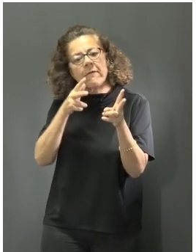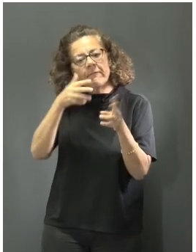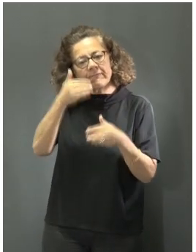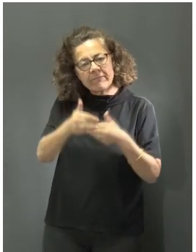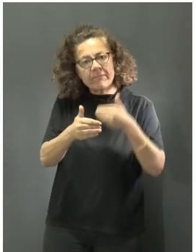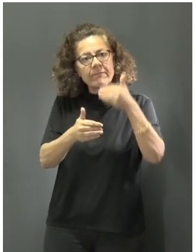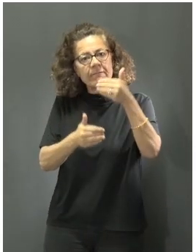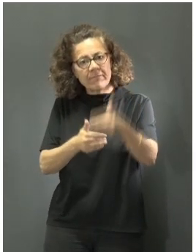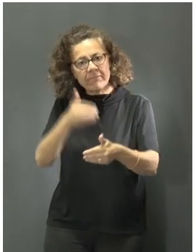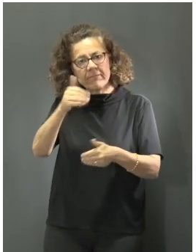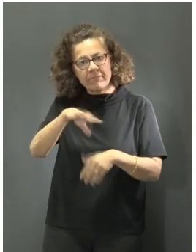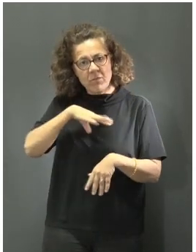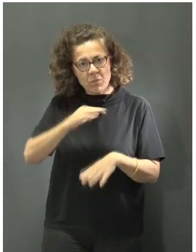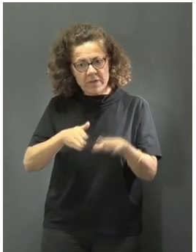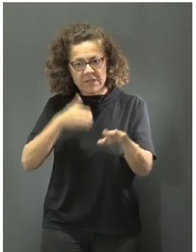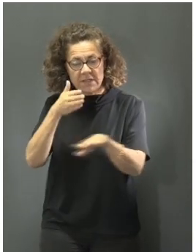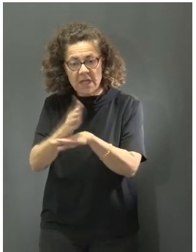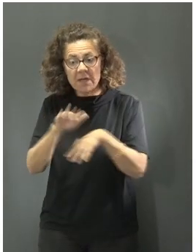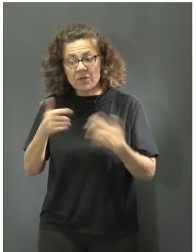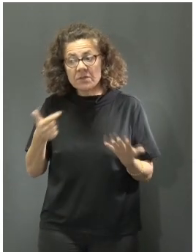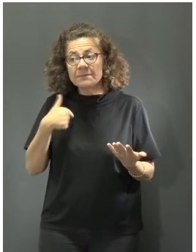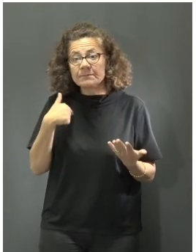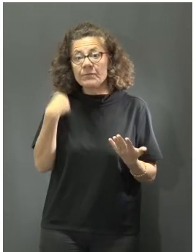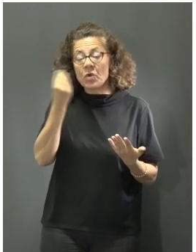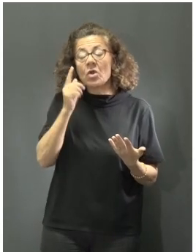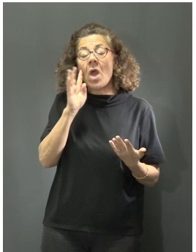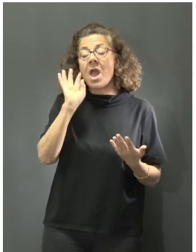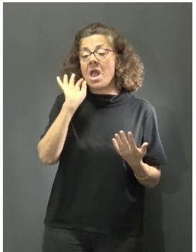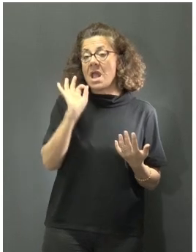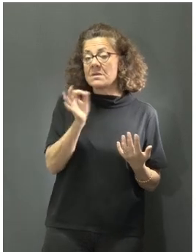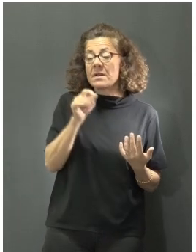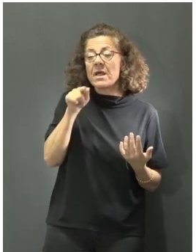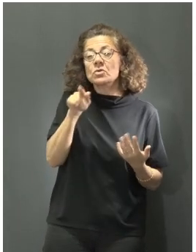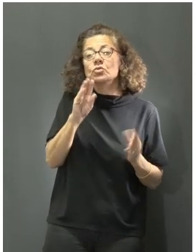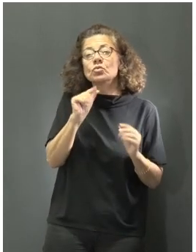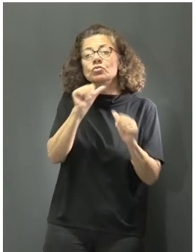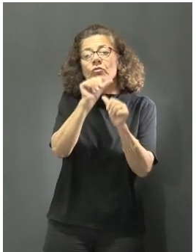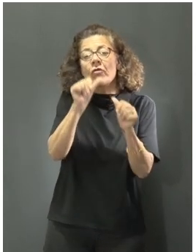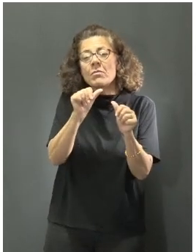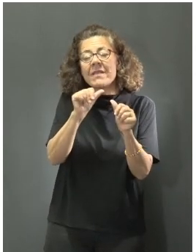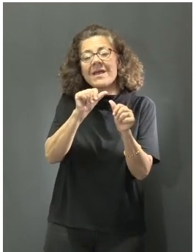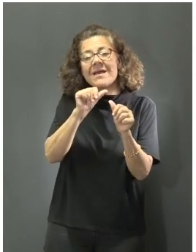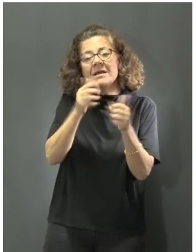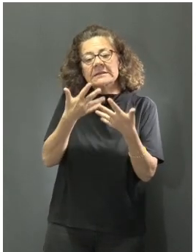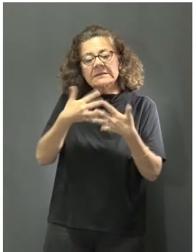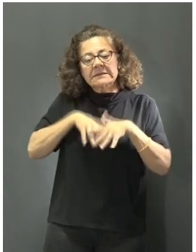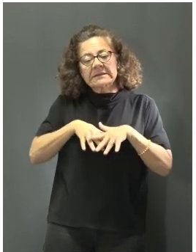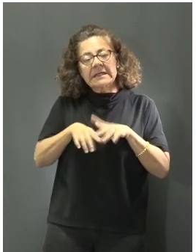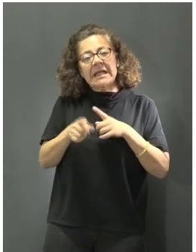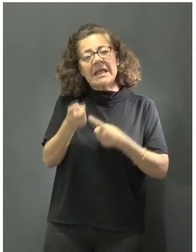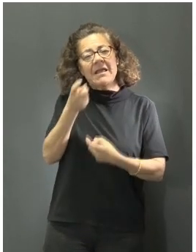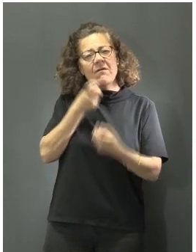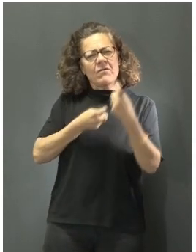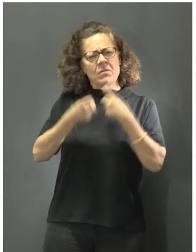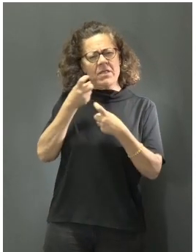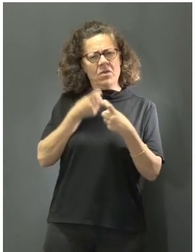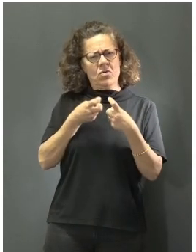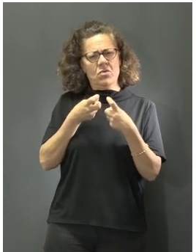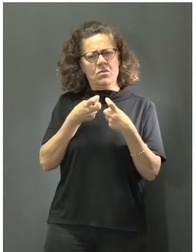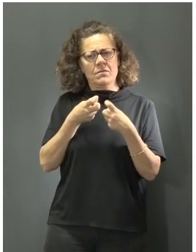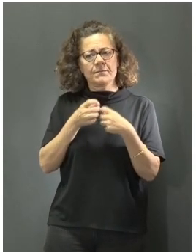un sitio a otro sitio. Entonces yo creo que es verdad que su forma de procesar la información tiene